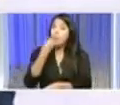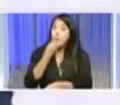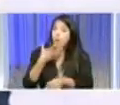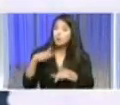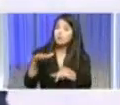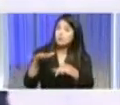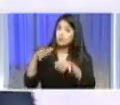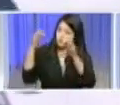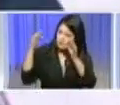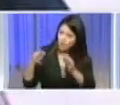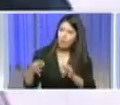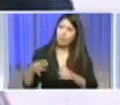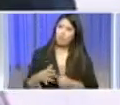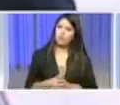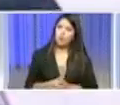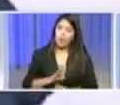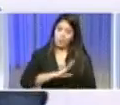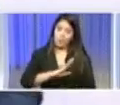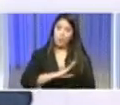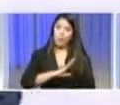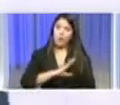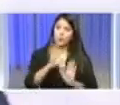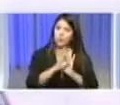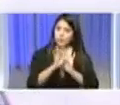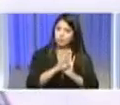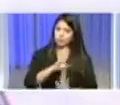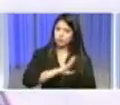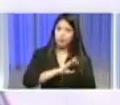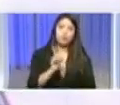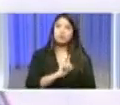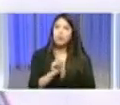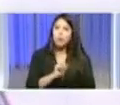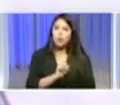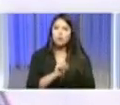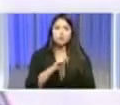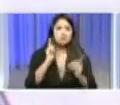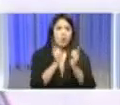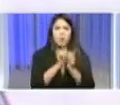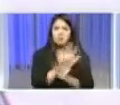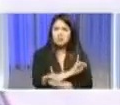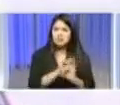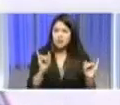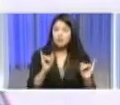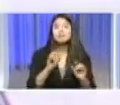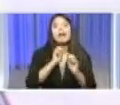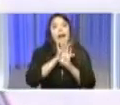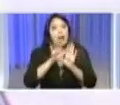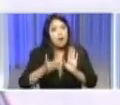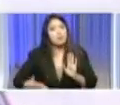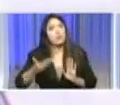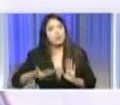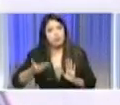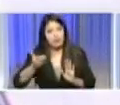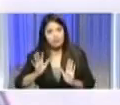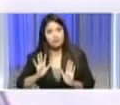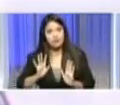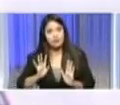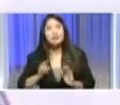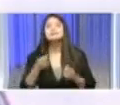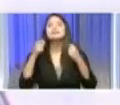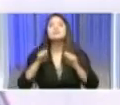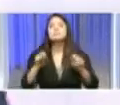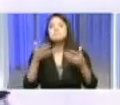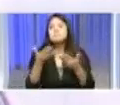seguro, ya de ustedes, propiedad de ustedes. No se trata solamente de eso, que es muy importante. Se